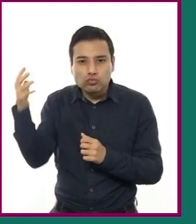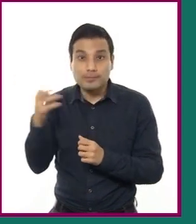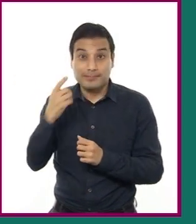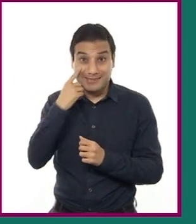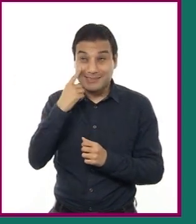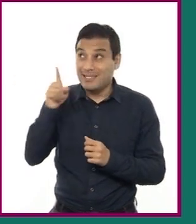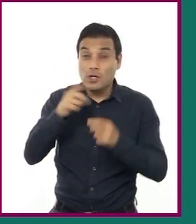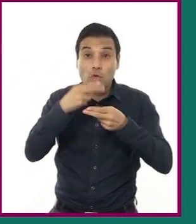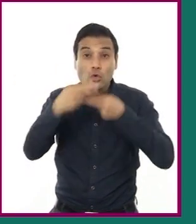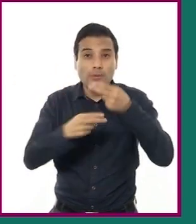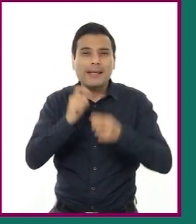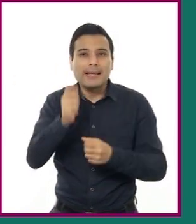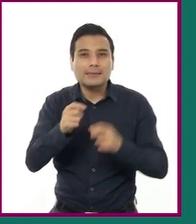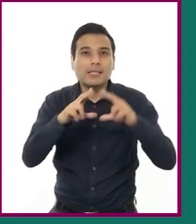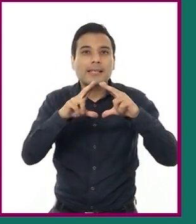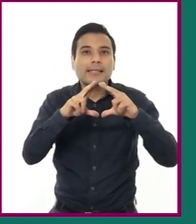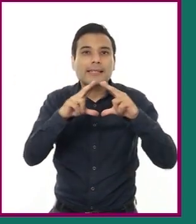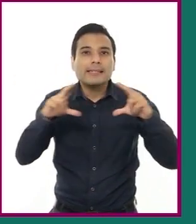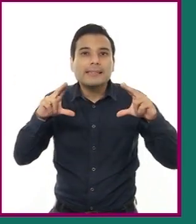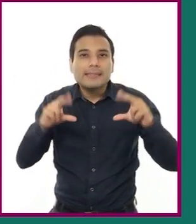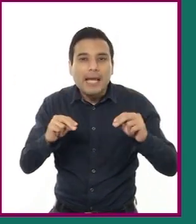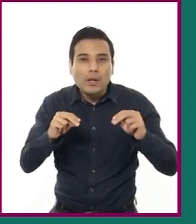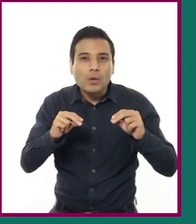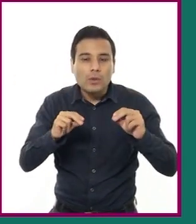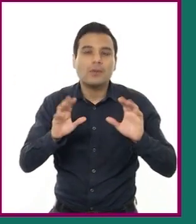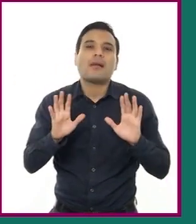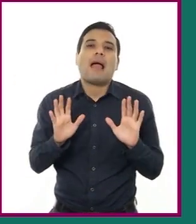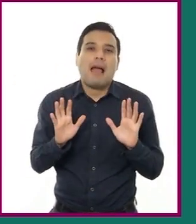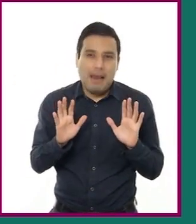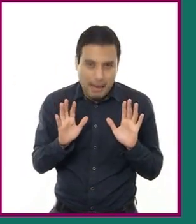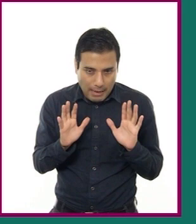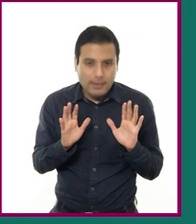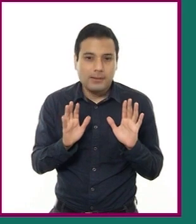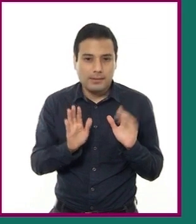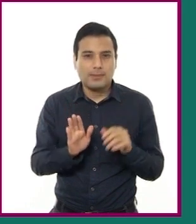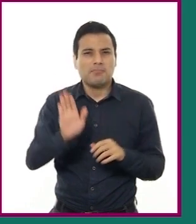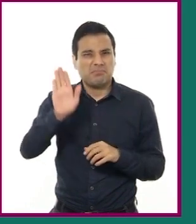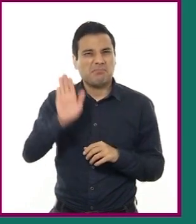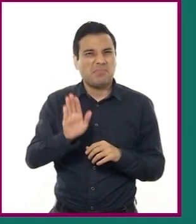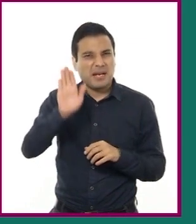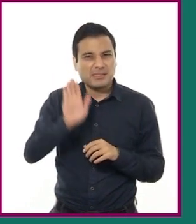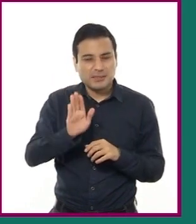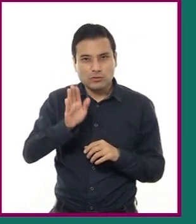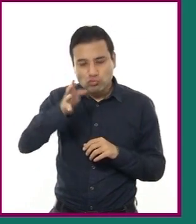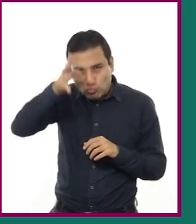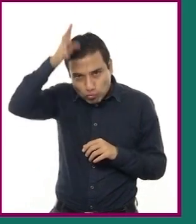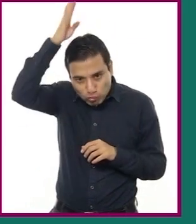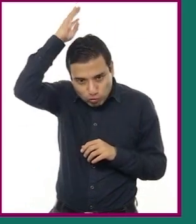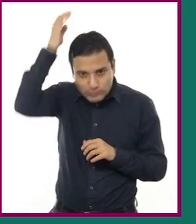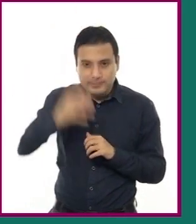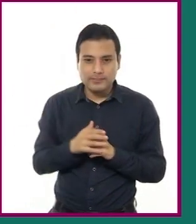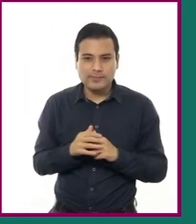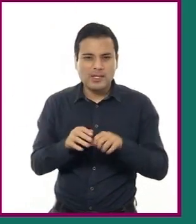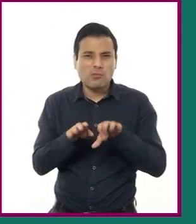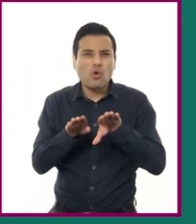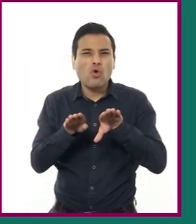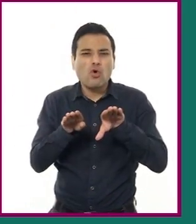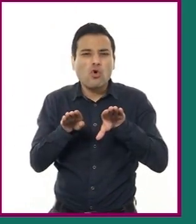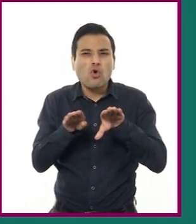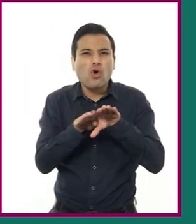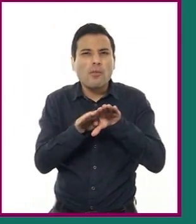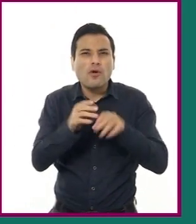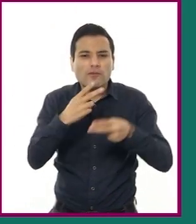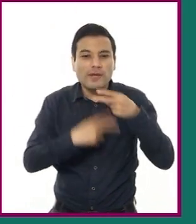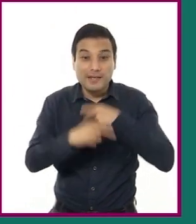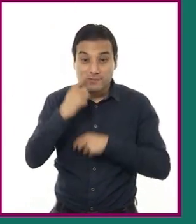hielo y forman bandas delgadas acompañadas por lo que parecen crestas. El arco iris se forma al dispersarse la luz